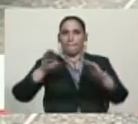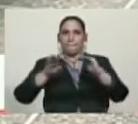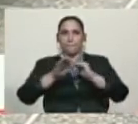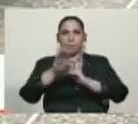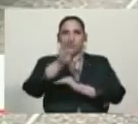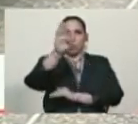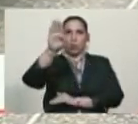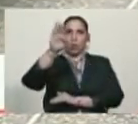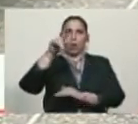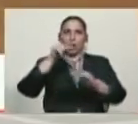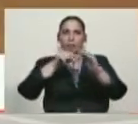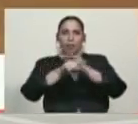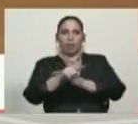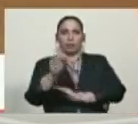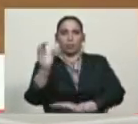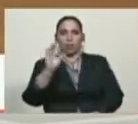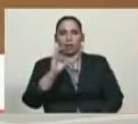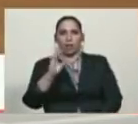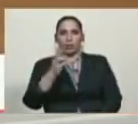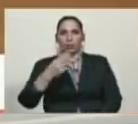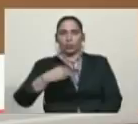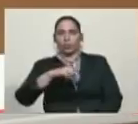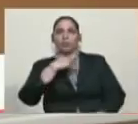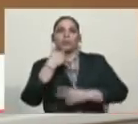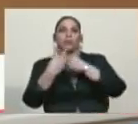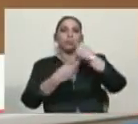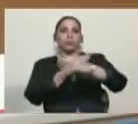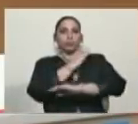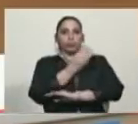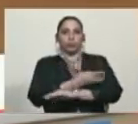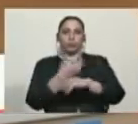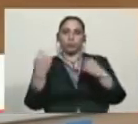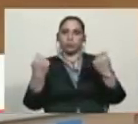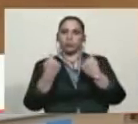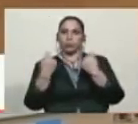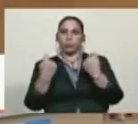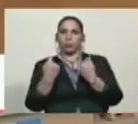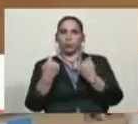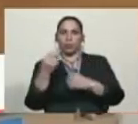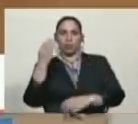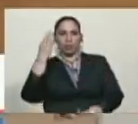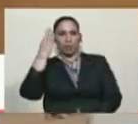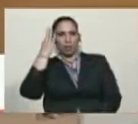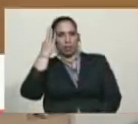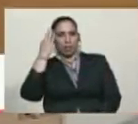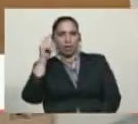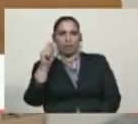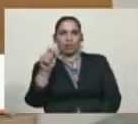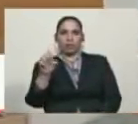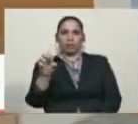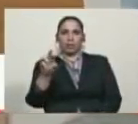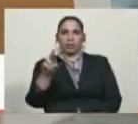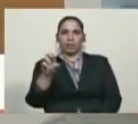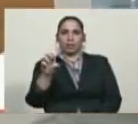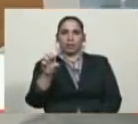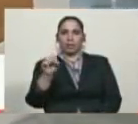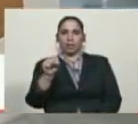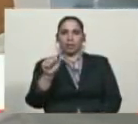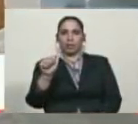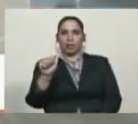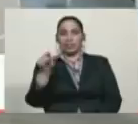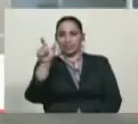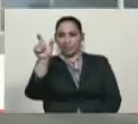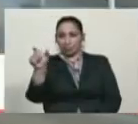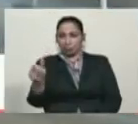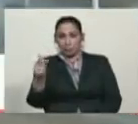capital y nuestra vocera del poder popular la señora teresa león pionera de los comités de salud